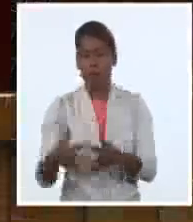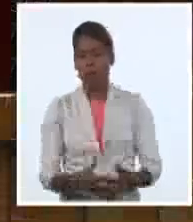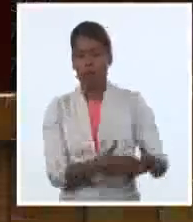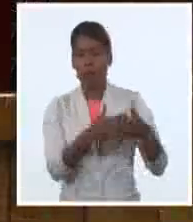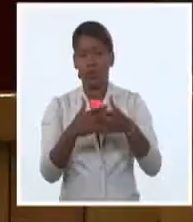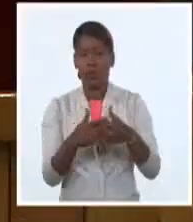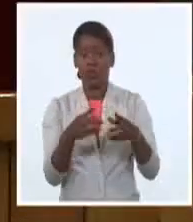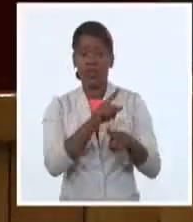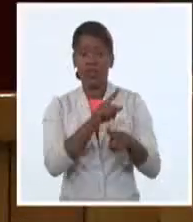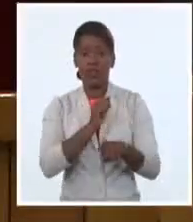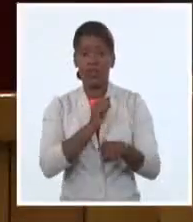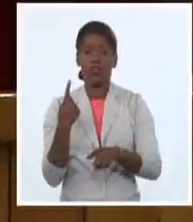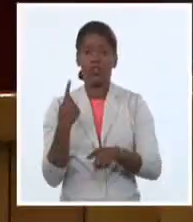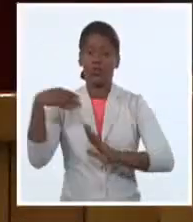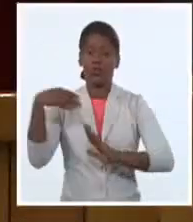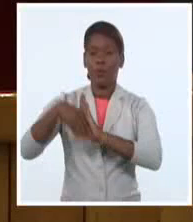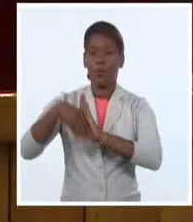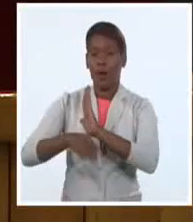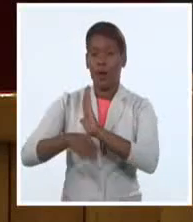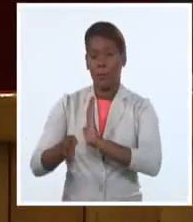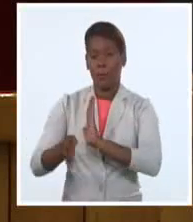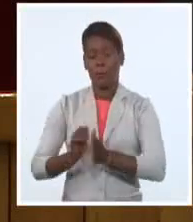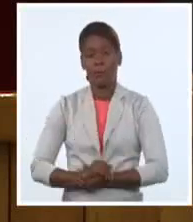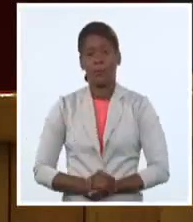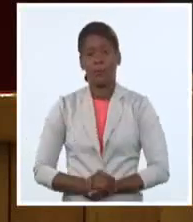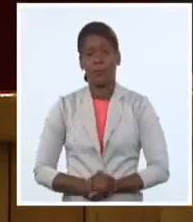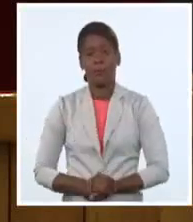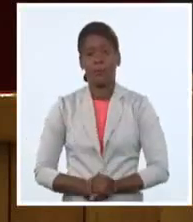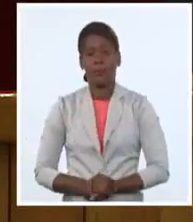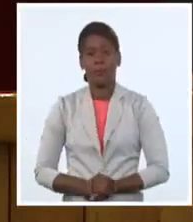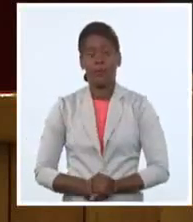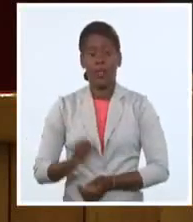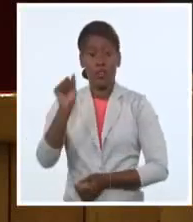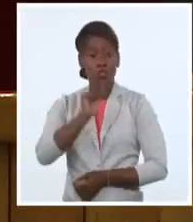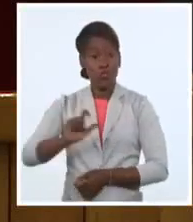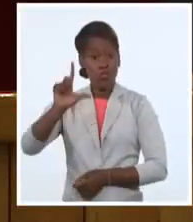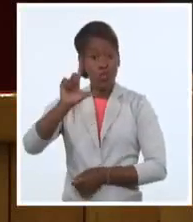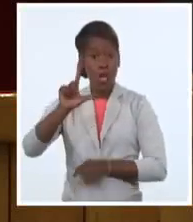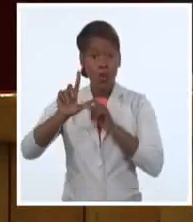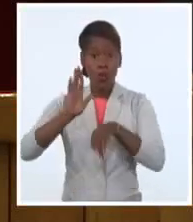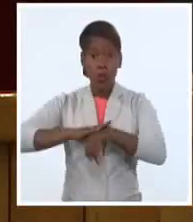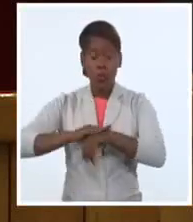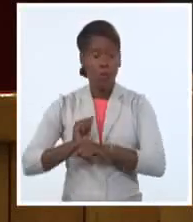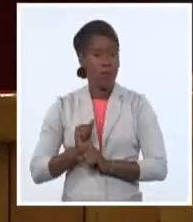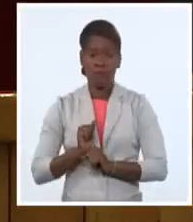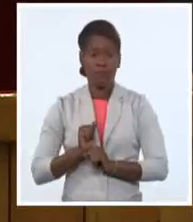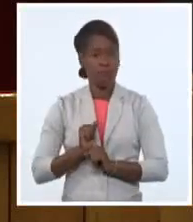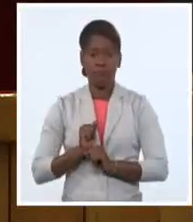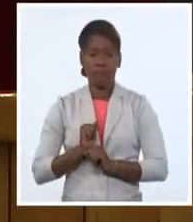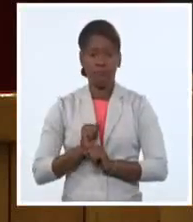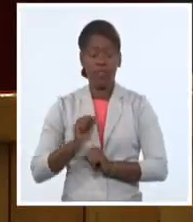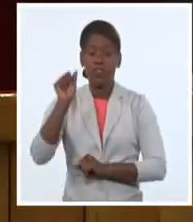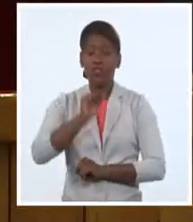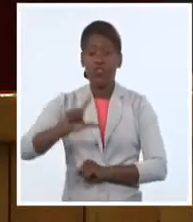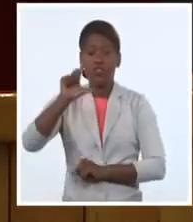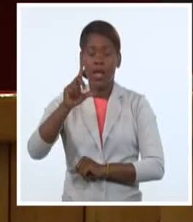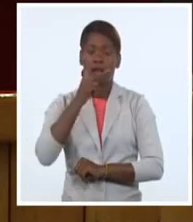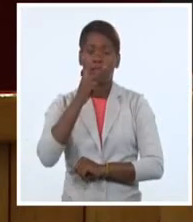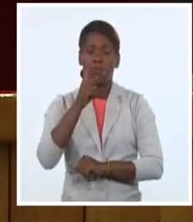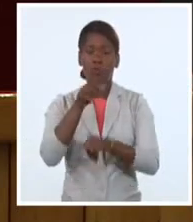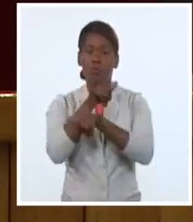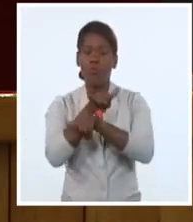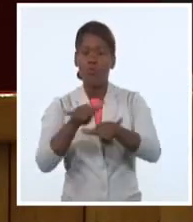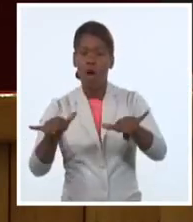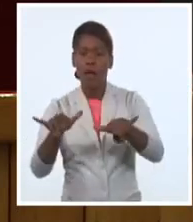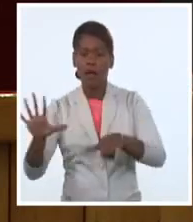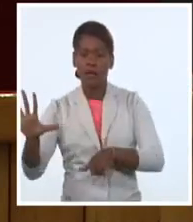progreso y a la prosperidad. No, el socialismo no es el culpable de nuestros problemas. El socialismo es la única explicación